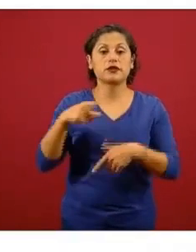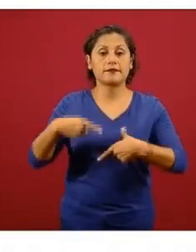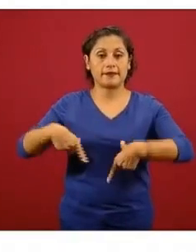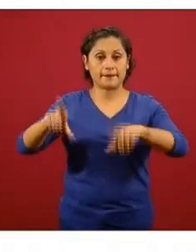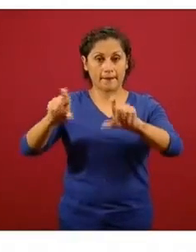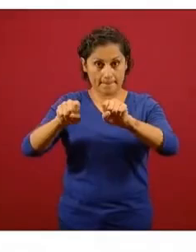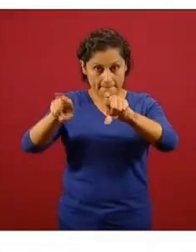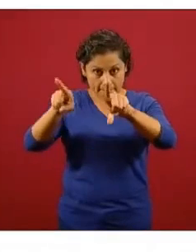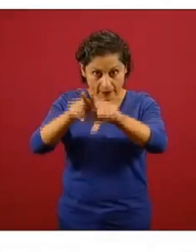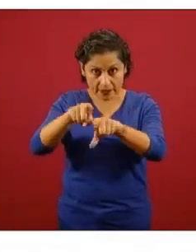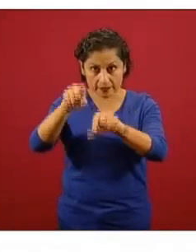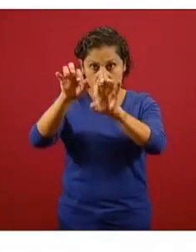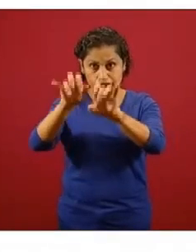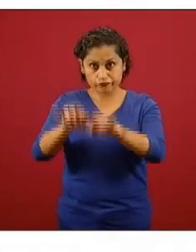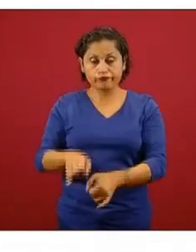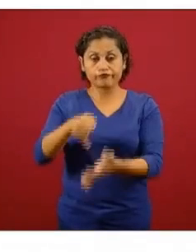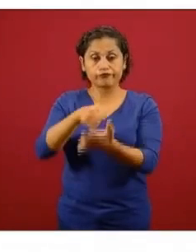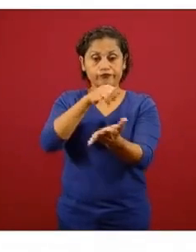siguiente, por favor.